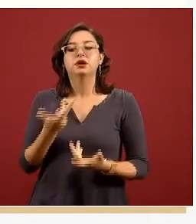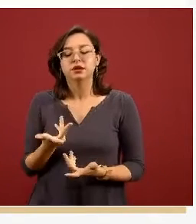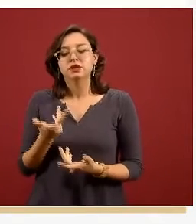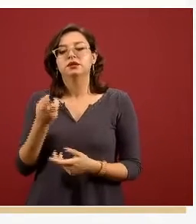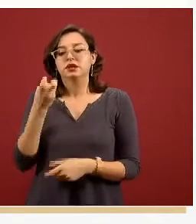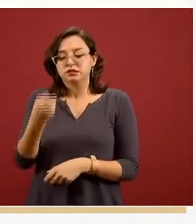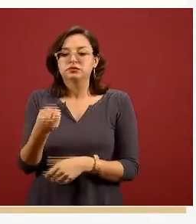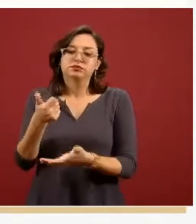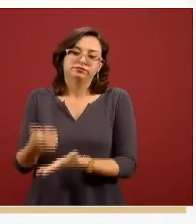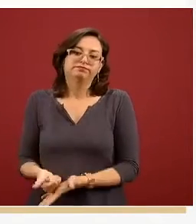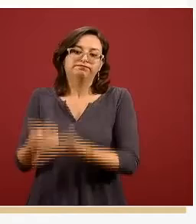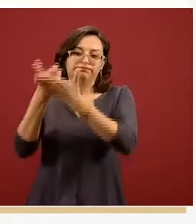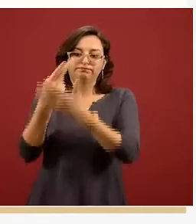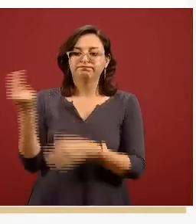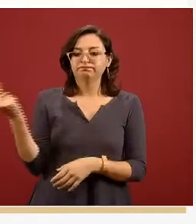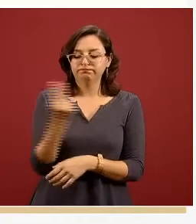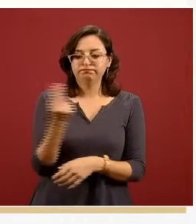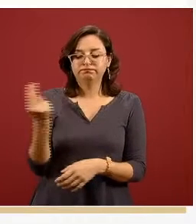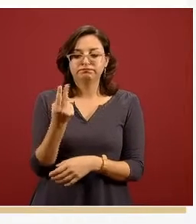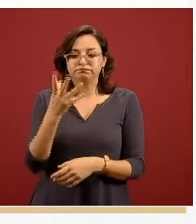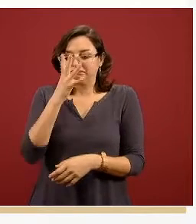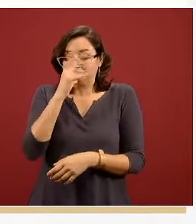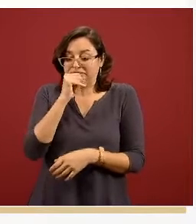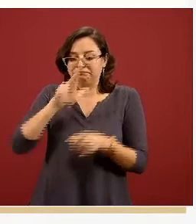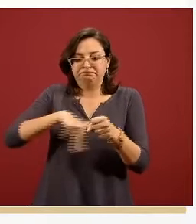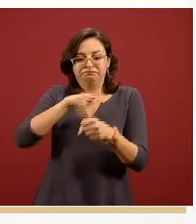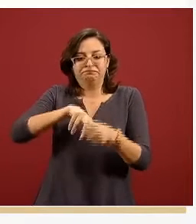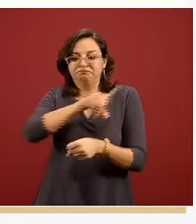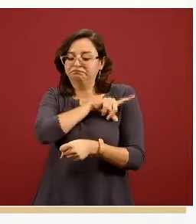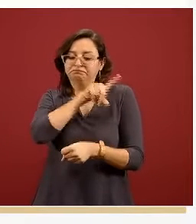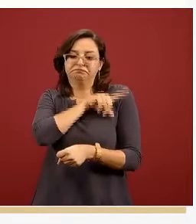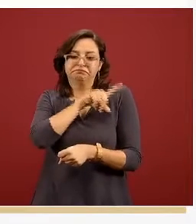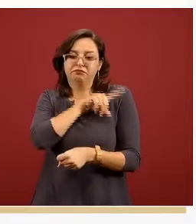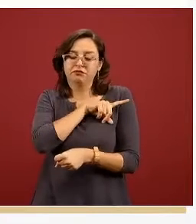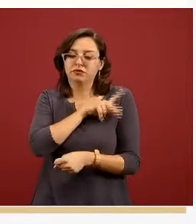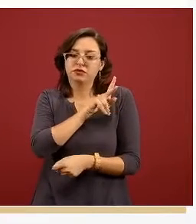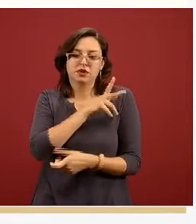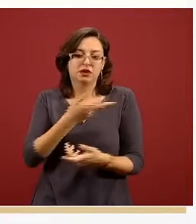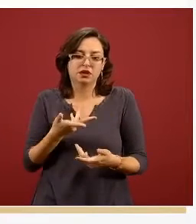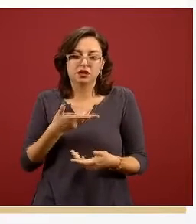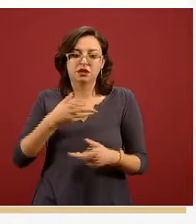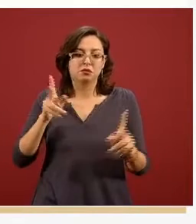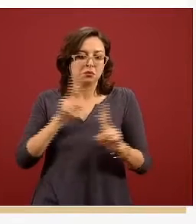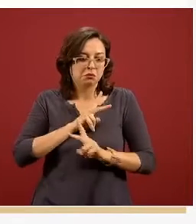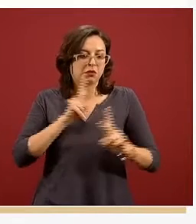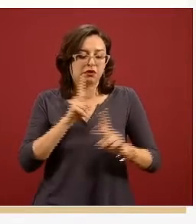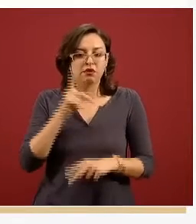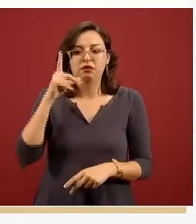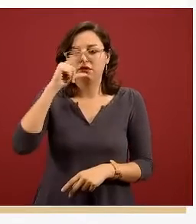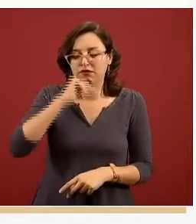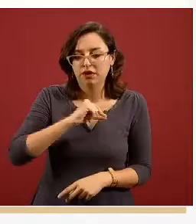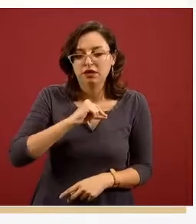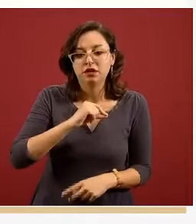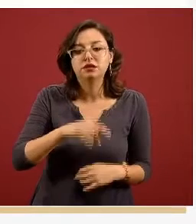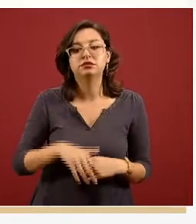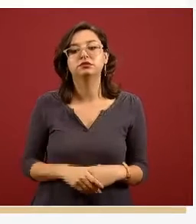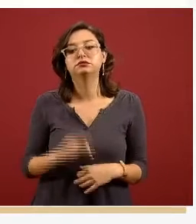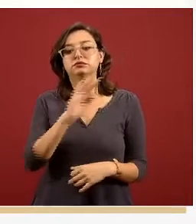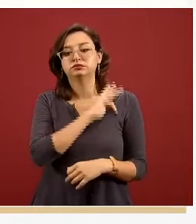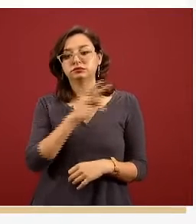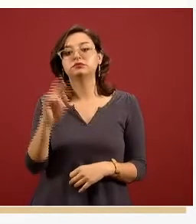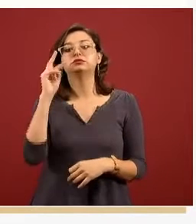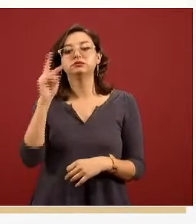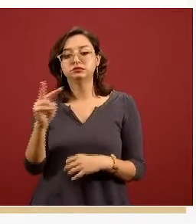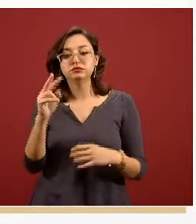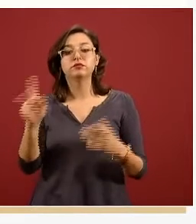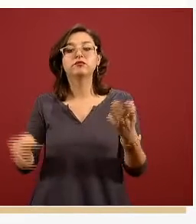respirar de manera normal o como regularmente lo hacemos todos los que estamos aquí. Y aquí nuevamente podemos ver cómo